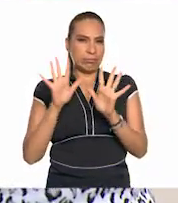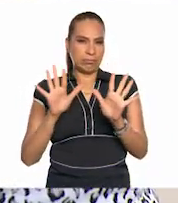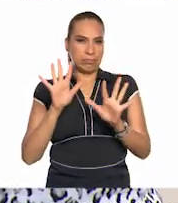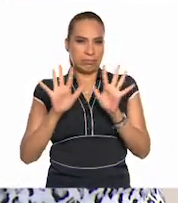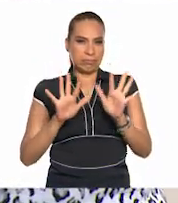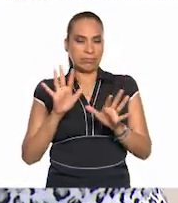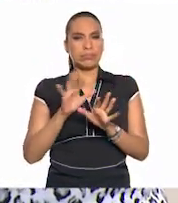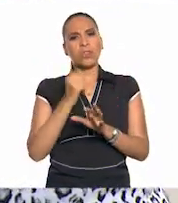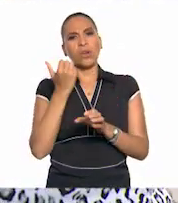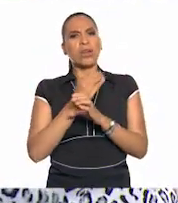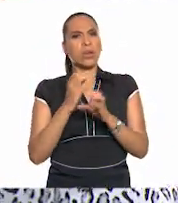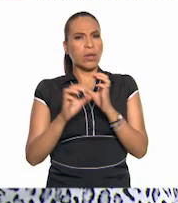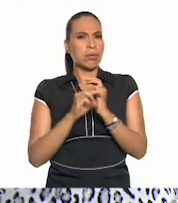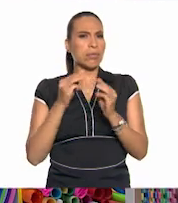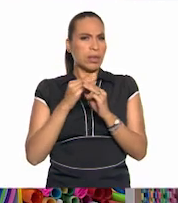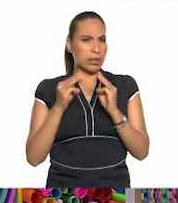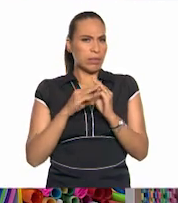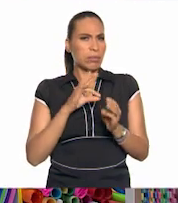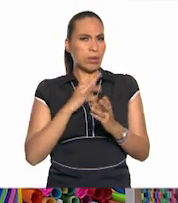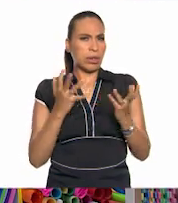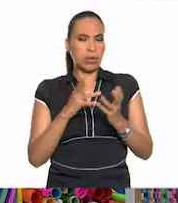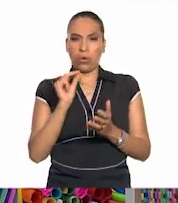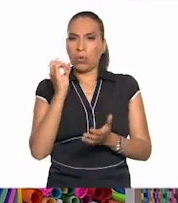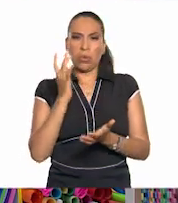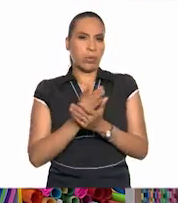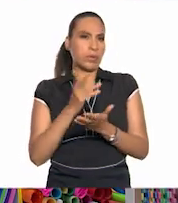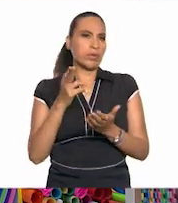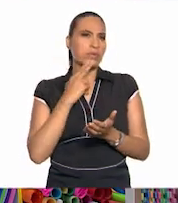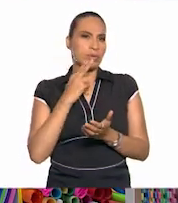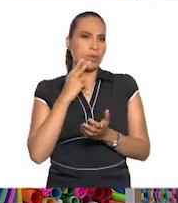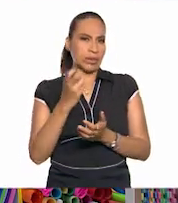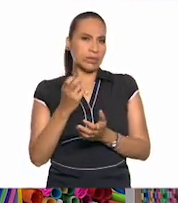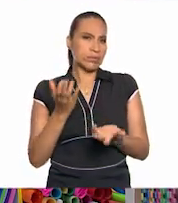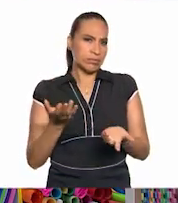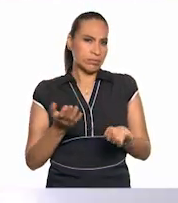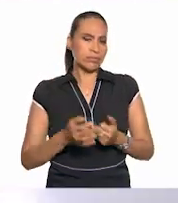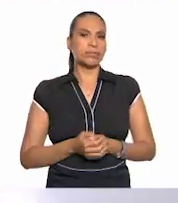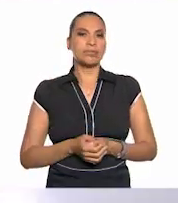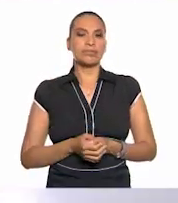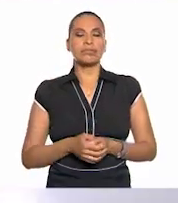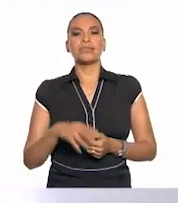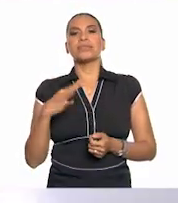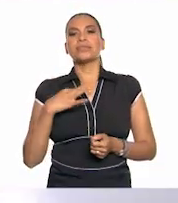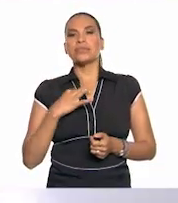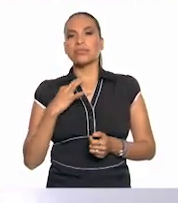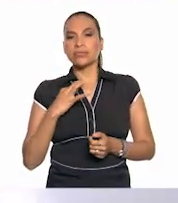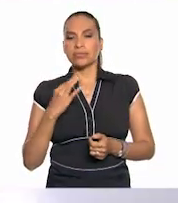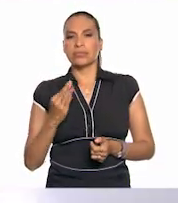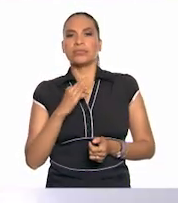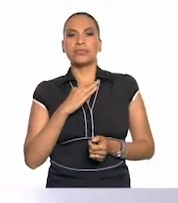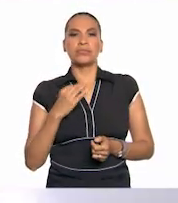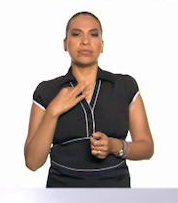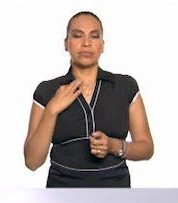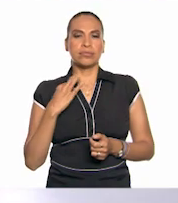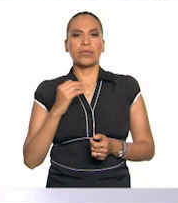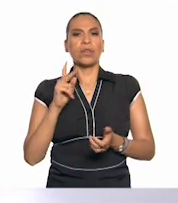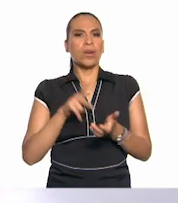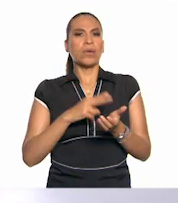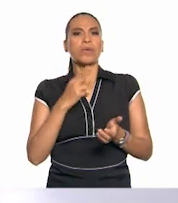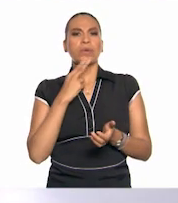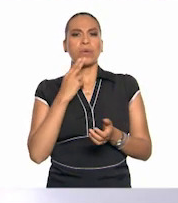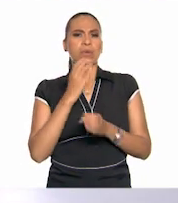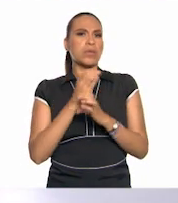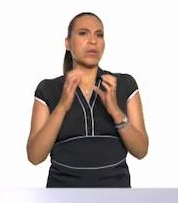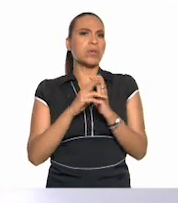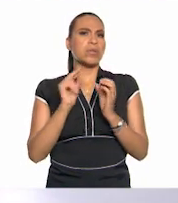ser elaboradas con otro tipo de material, no necesariamente con el que se ocupó aquí, ¿no? Ajá. La tela puede ser una tela de reuso, de una prenda que ya